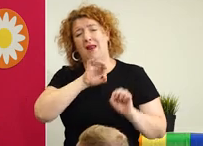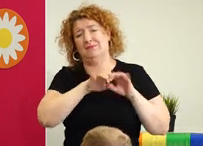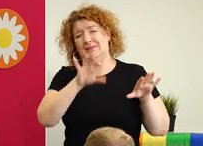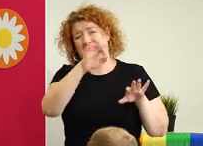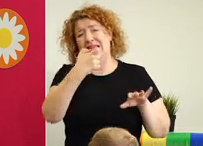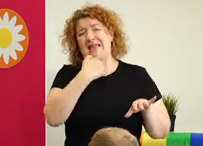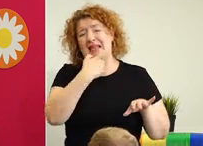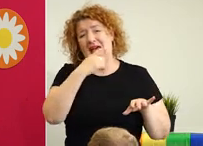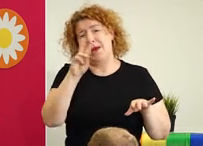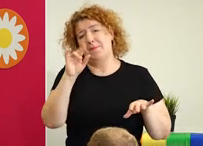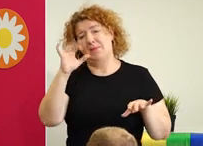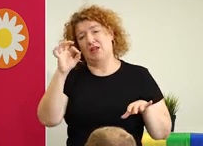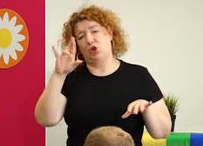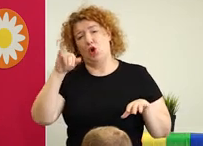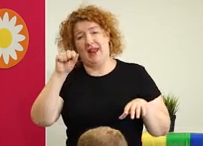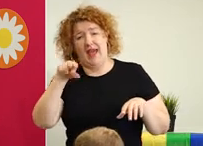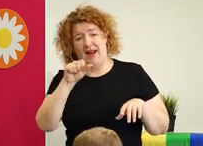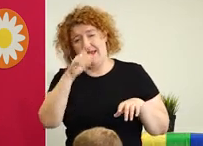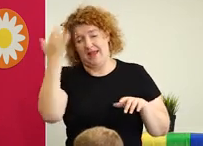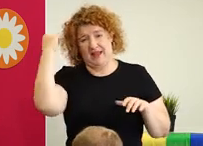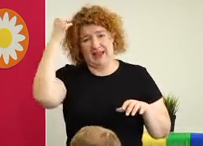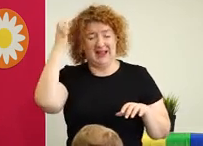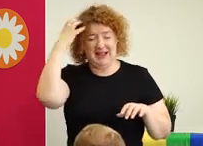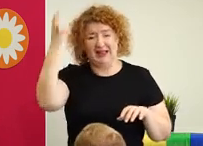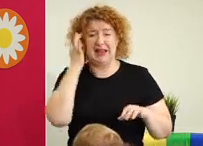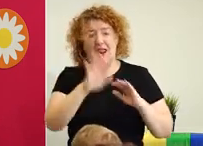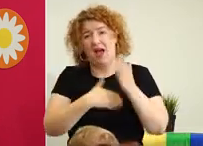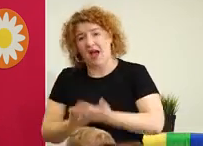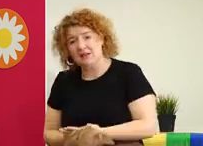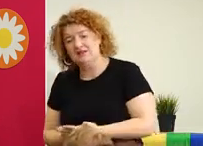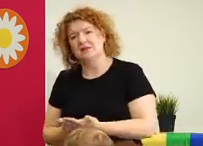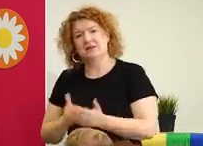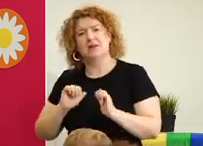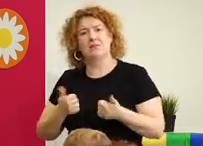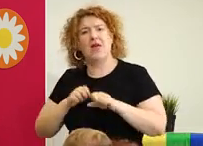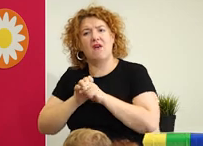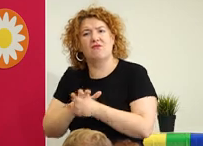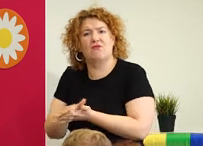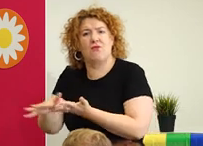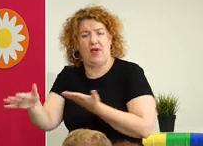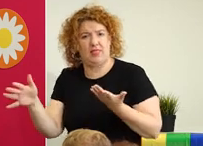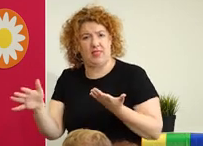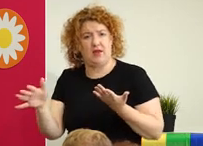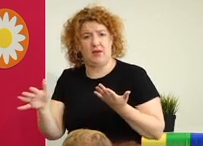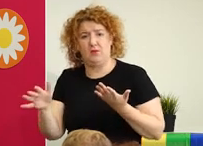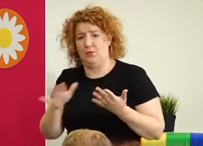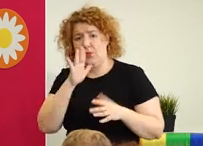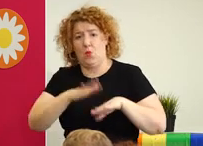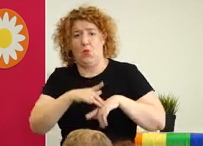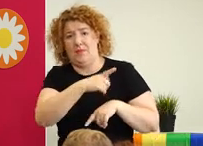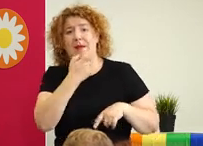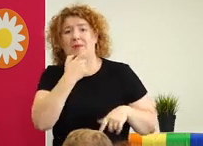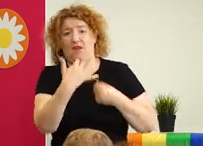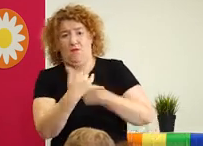África. Y un ejemplo de ello es cómo se empezaron a legislar las criminalizaciones de la homofobia traídos por los